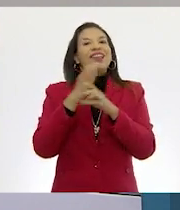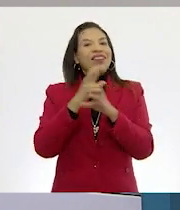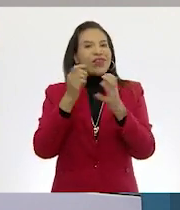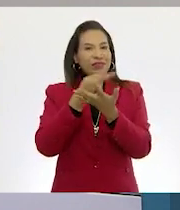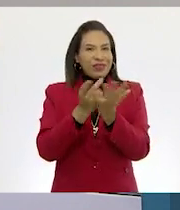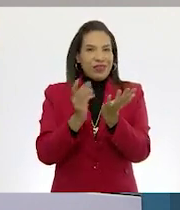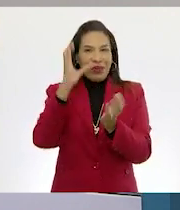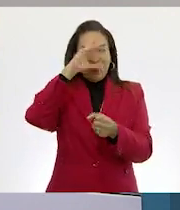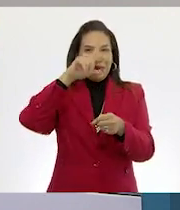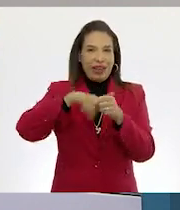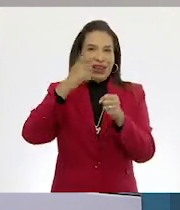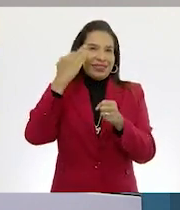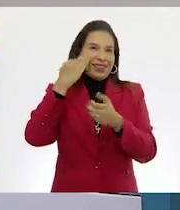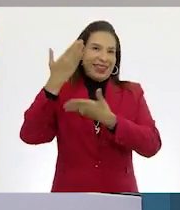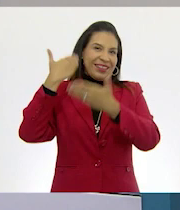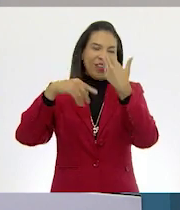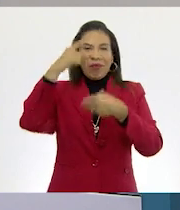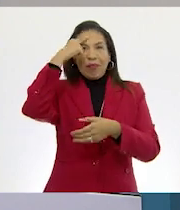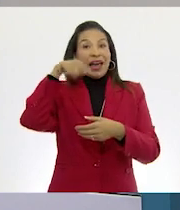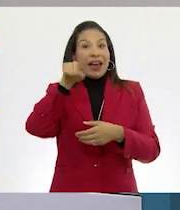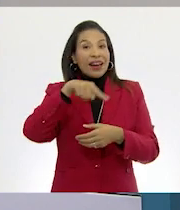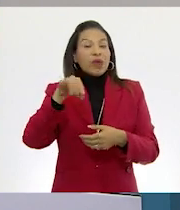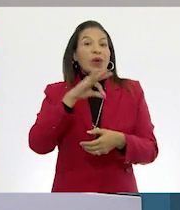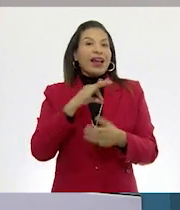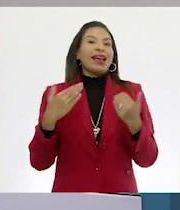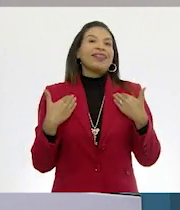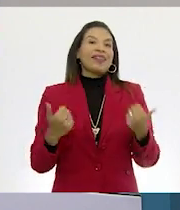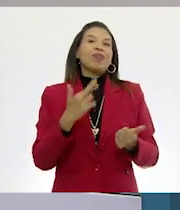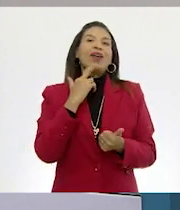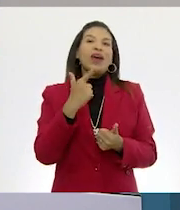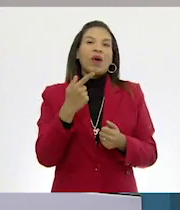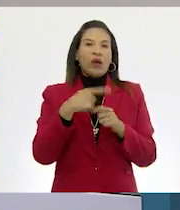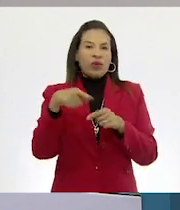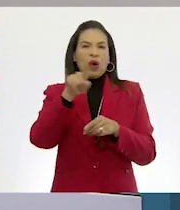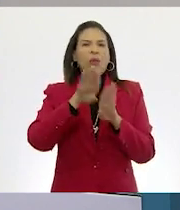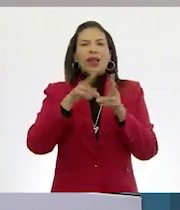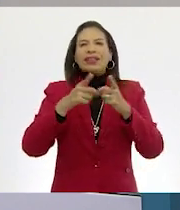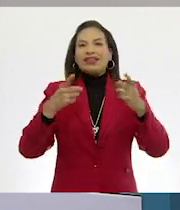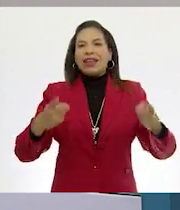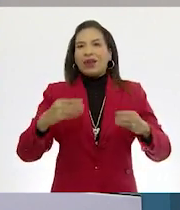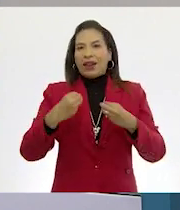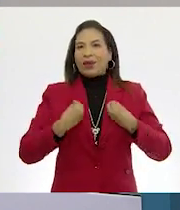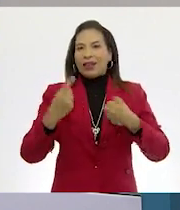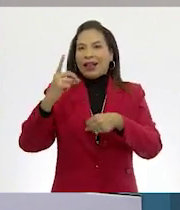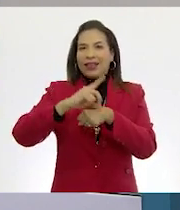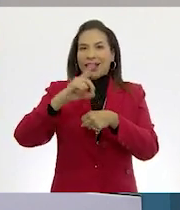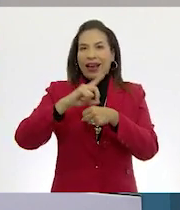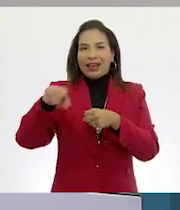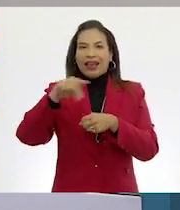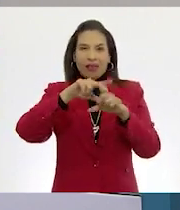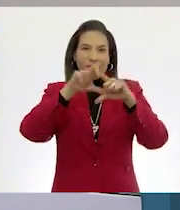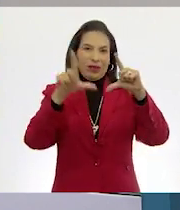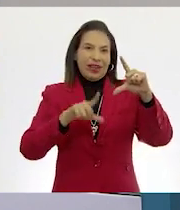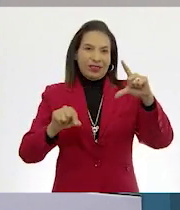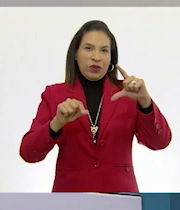aspectos culturales de esta época, para así poder entender mejor su papel en el desarrollo de la vida diaria de nuestra